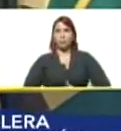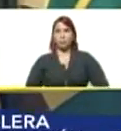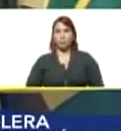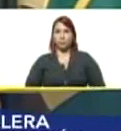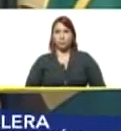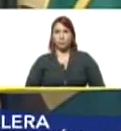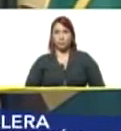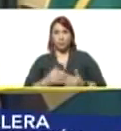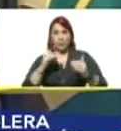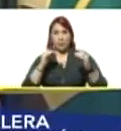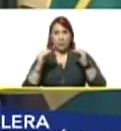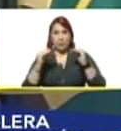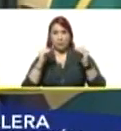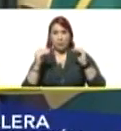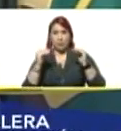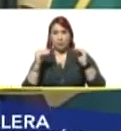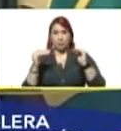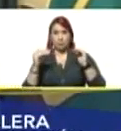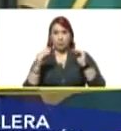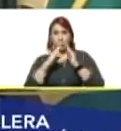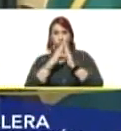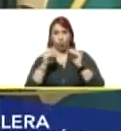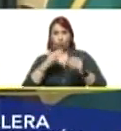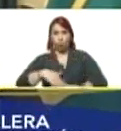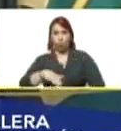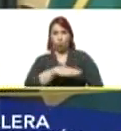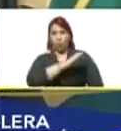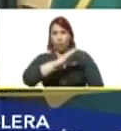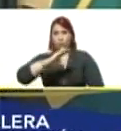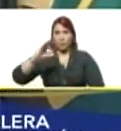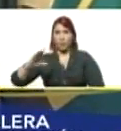la estabilidad de todo el Caribe.